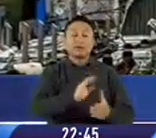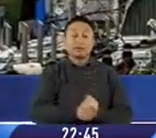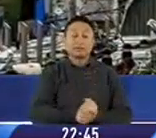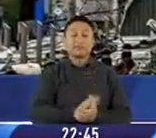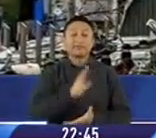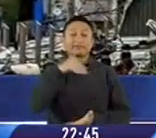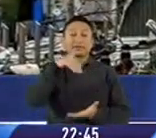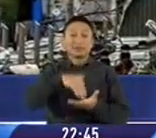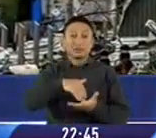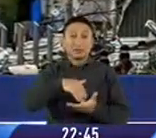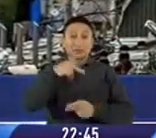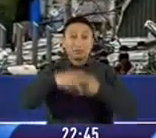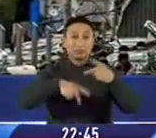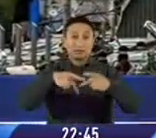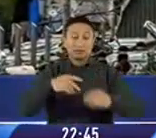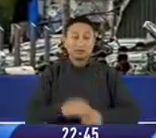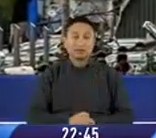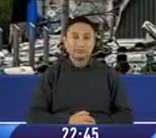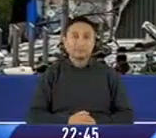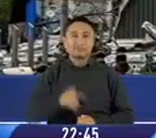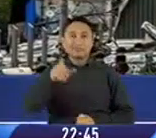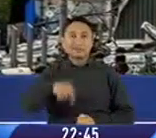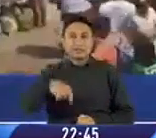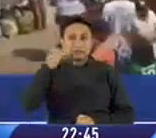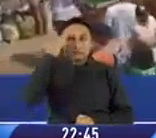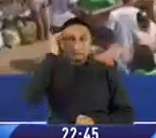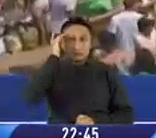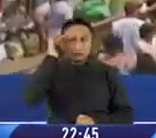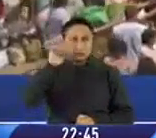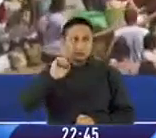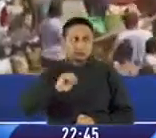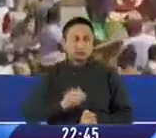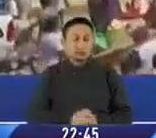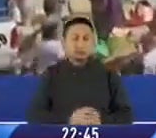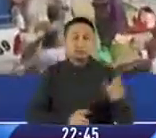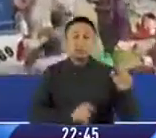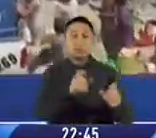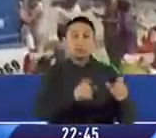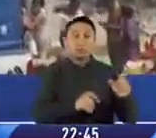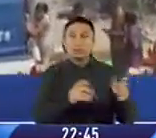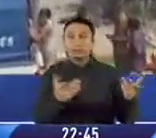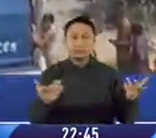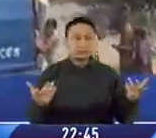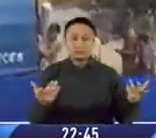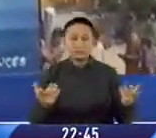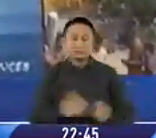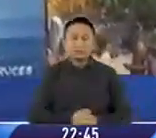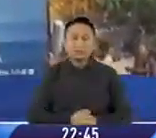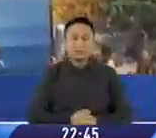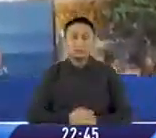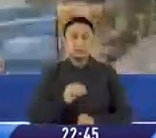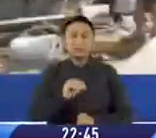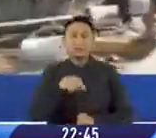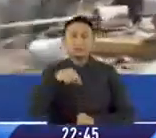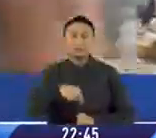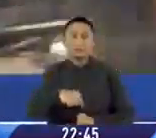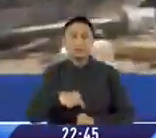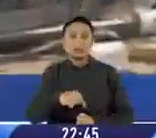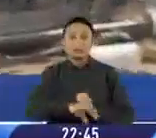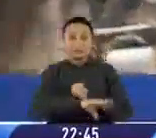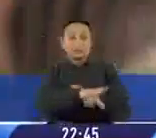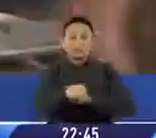de Acapulco, en Guerrero. La angustia e incertidumbre inunda a los residentes de este lugar, donde se reportaron saqueos